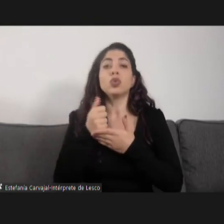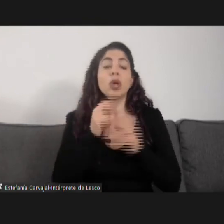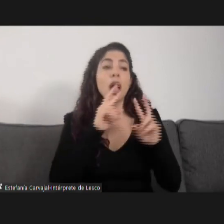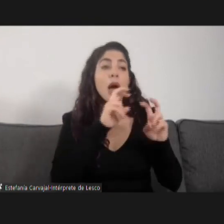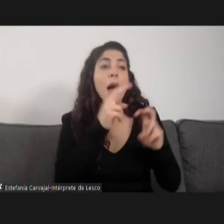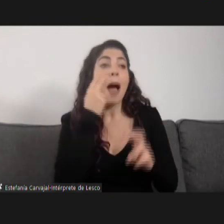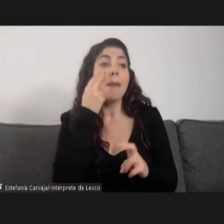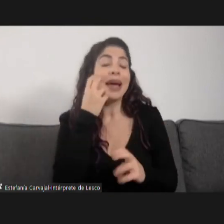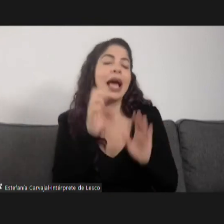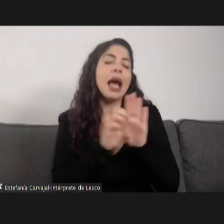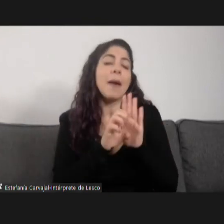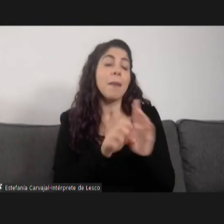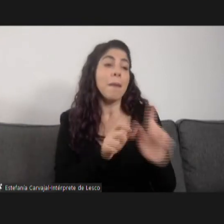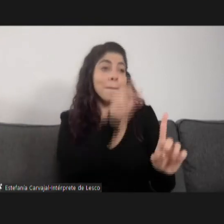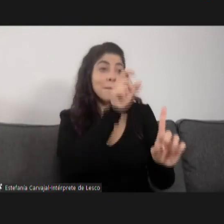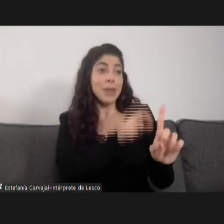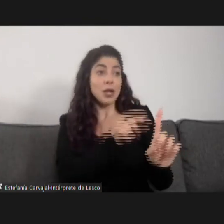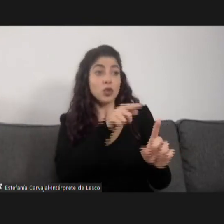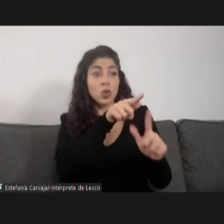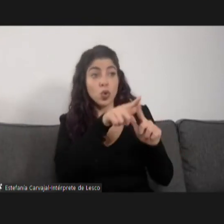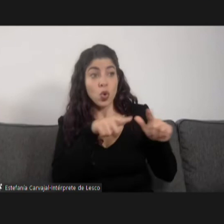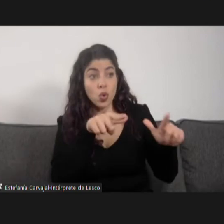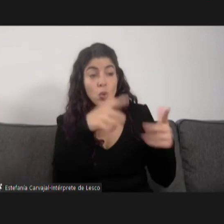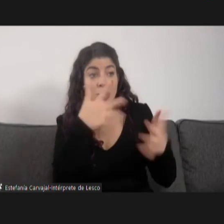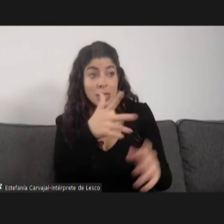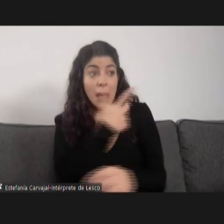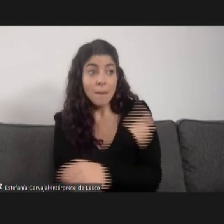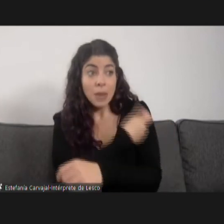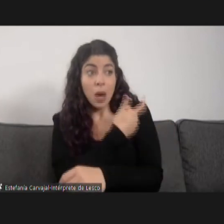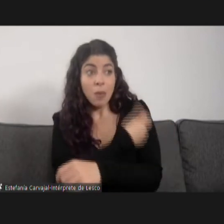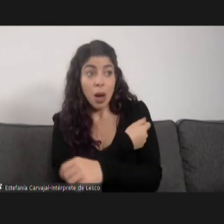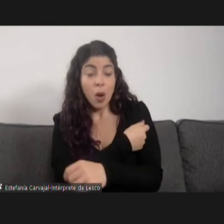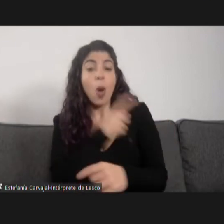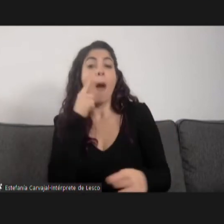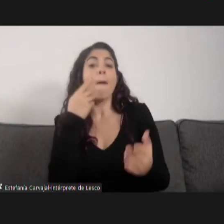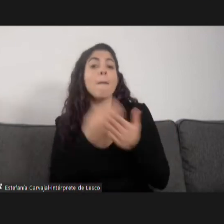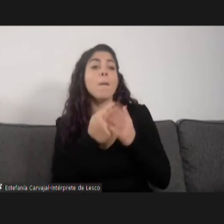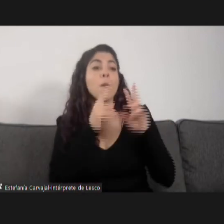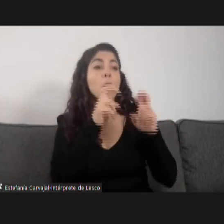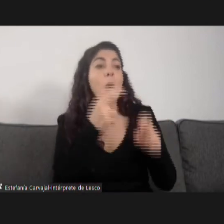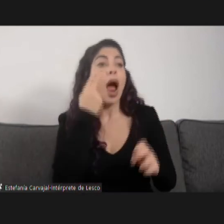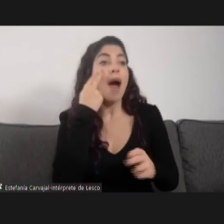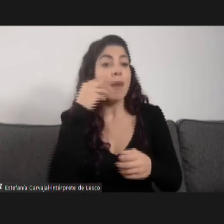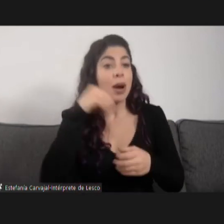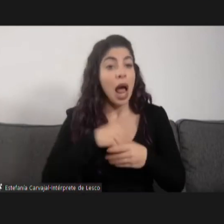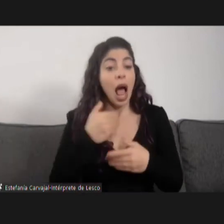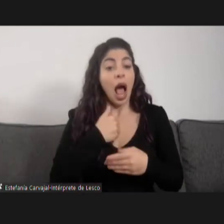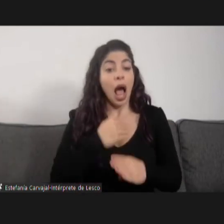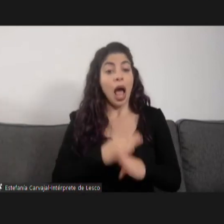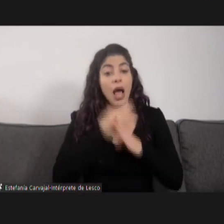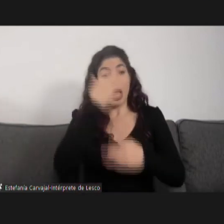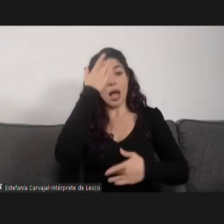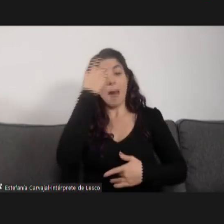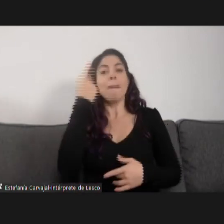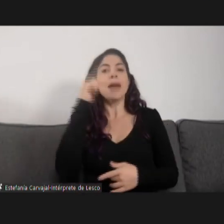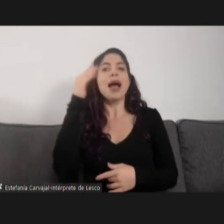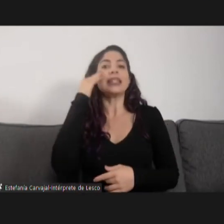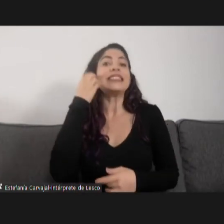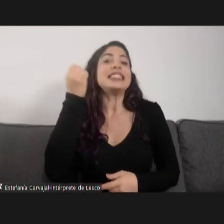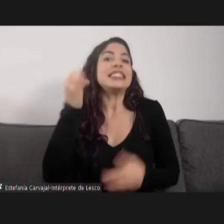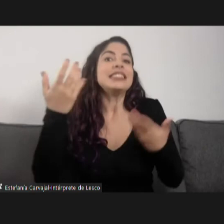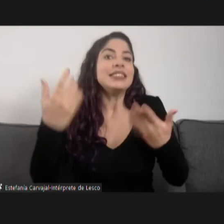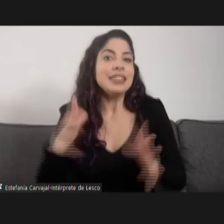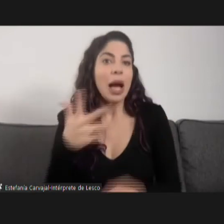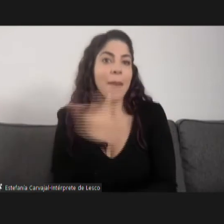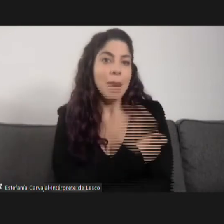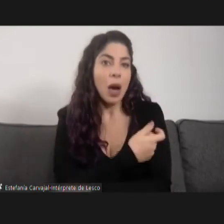vacunadas en este centro de salud hayan recibido efectivamente la dosis de la vacuna, es algo que se